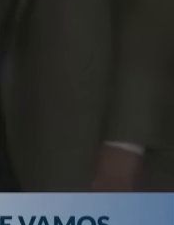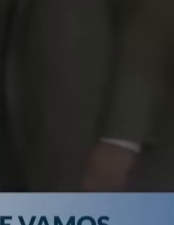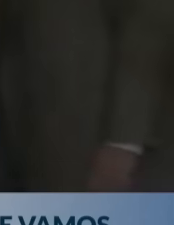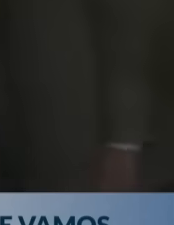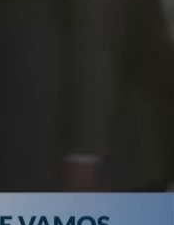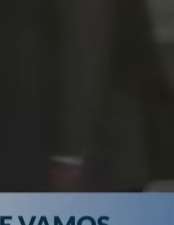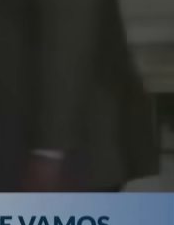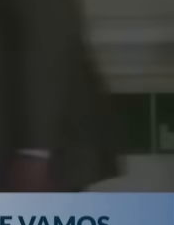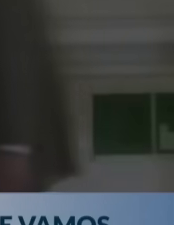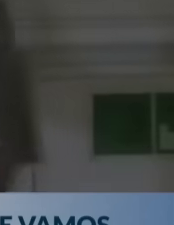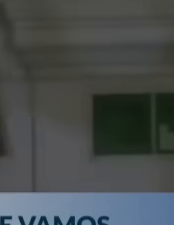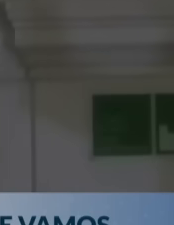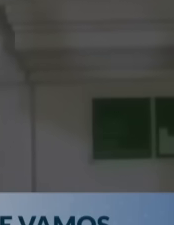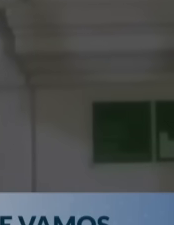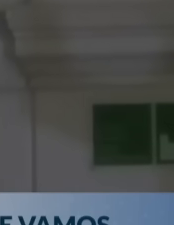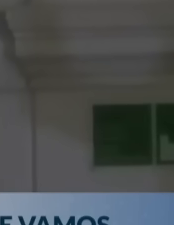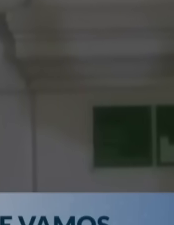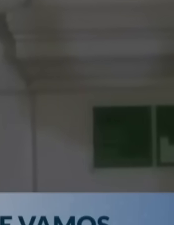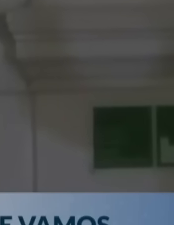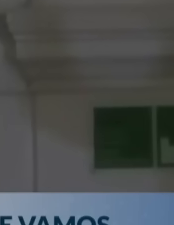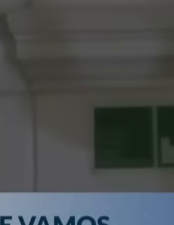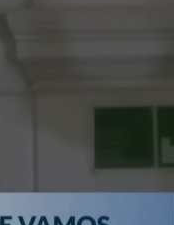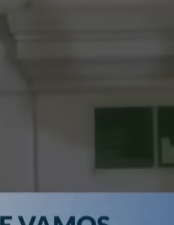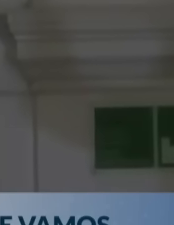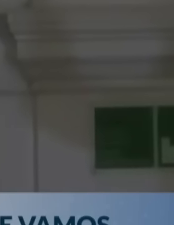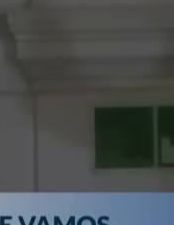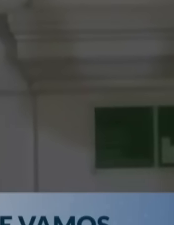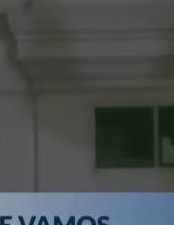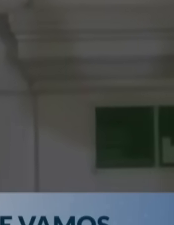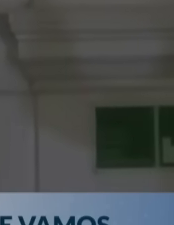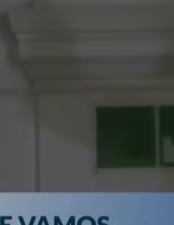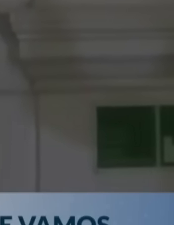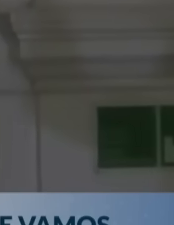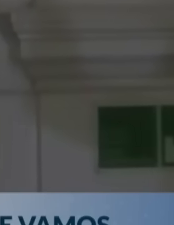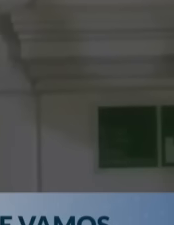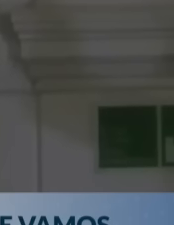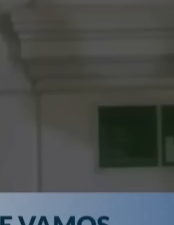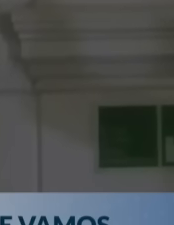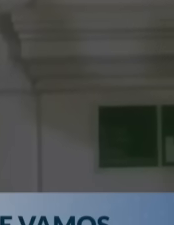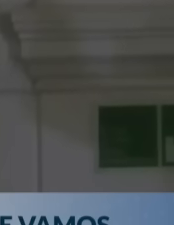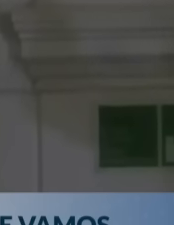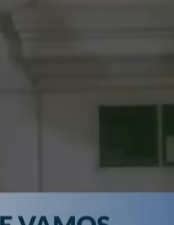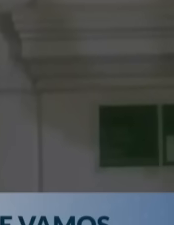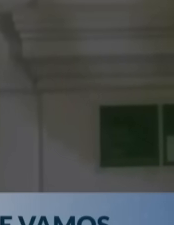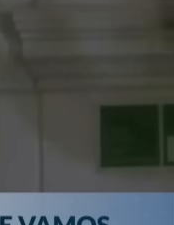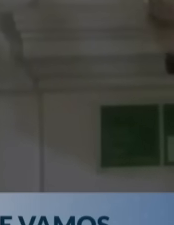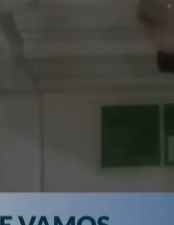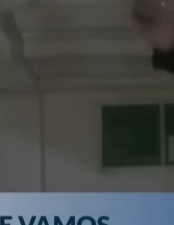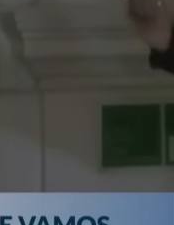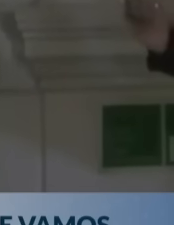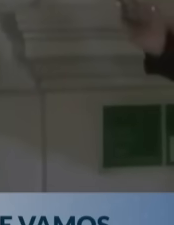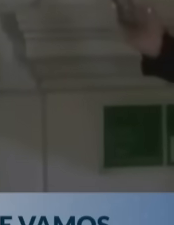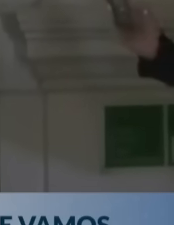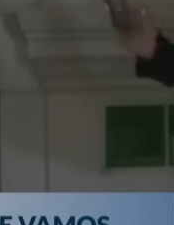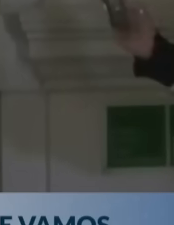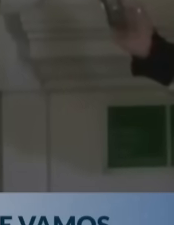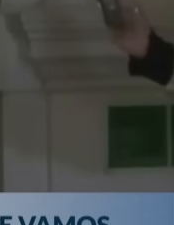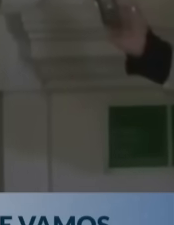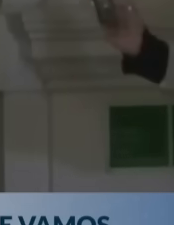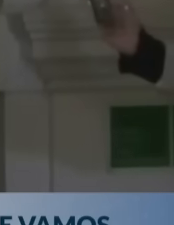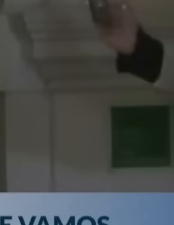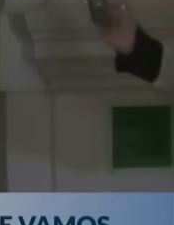que es correcto que ellos se vistan de una vez con el ropaje que les viene. Aquel de extrema derecha, autoritario, que no defiende los derechos